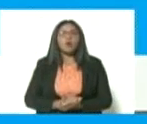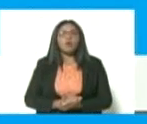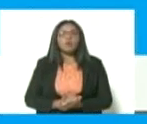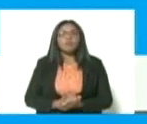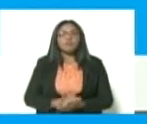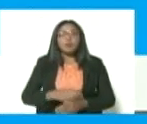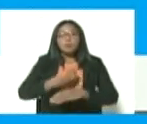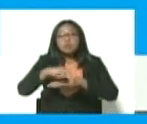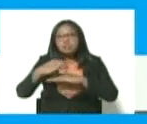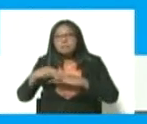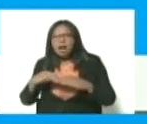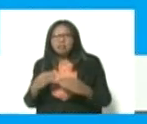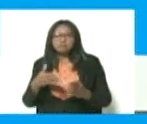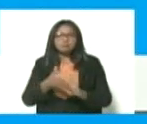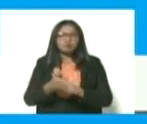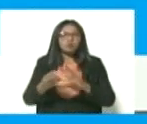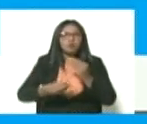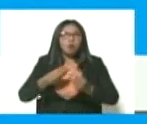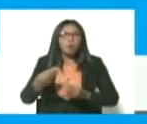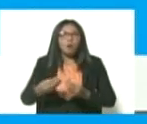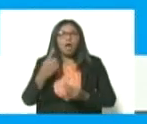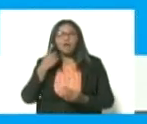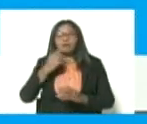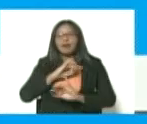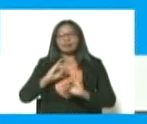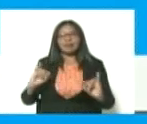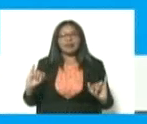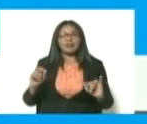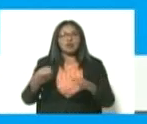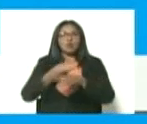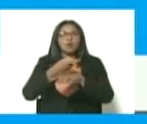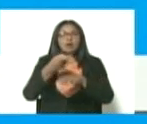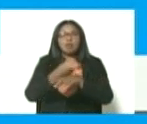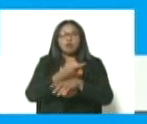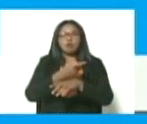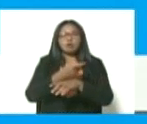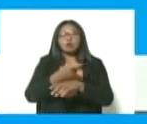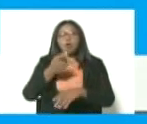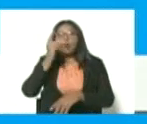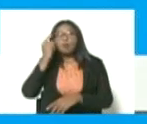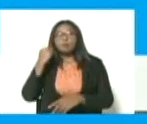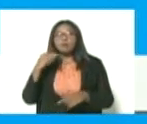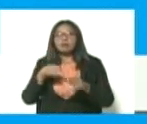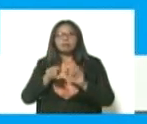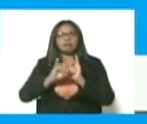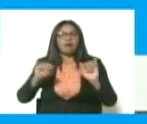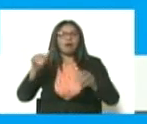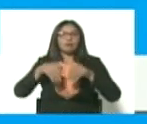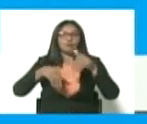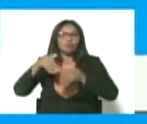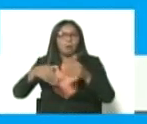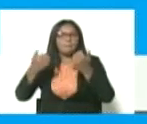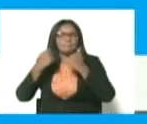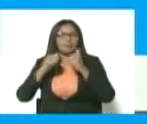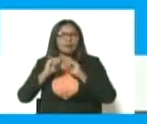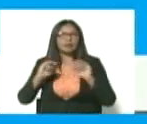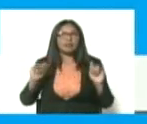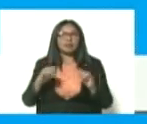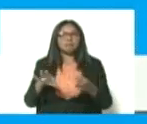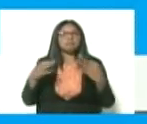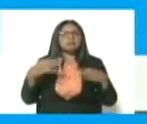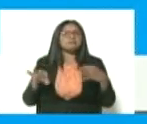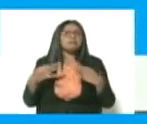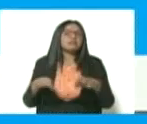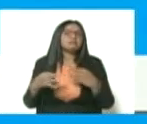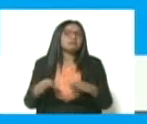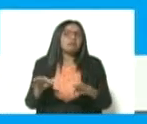Ya tenían preparado técnicamente la elección de gobernadores, gobernadoras, tengo entendido. La elección más simple, más